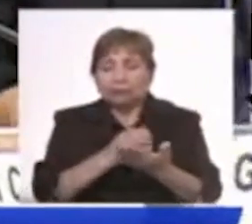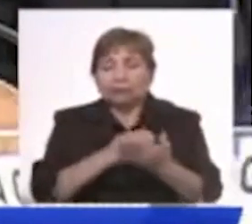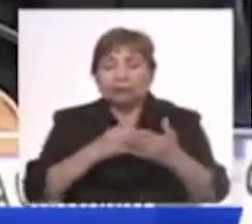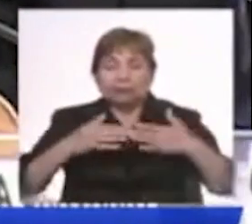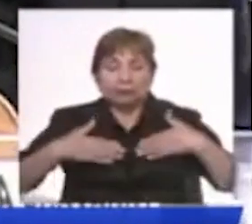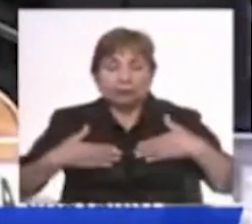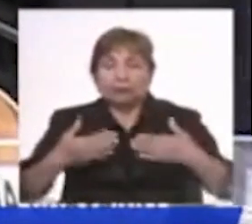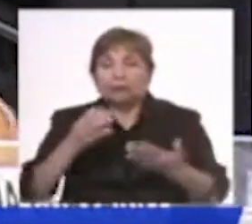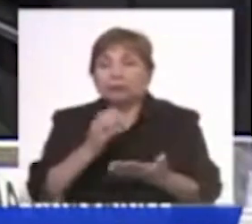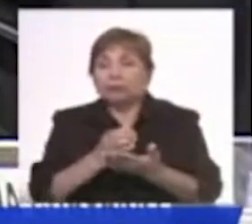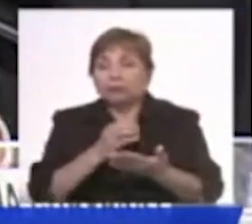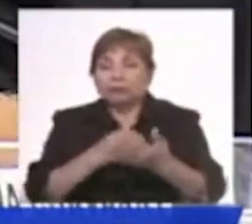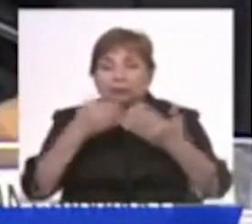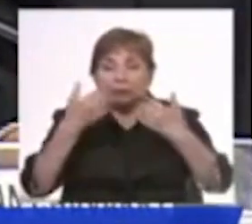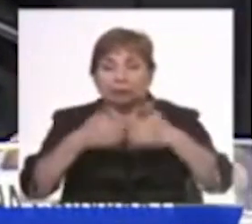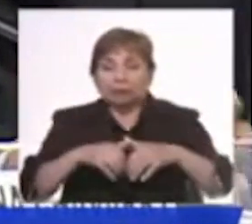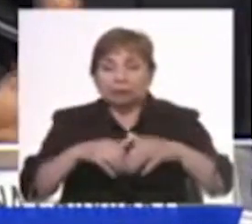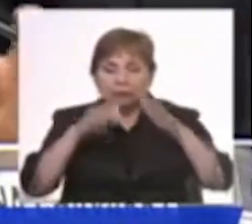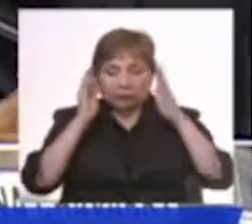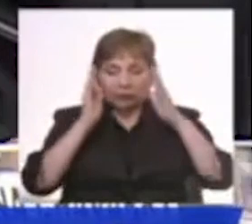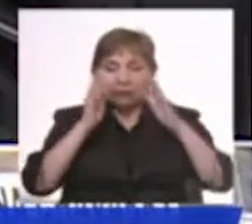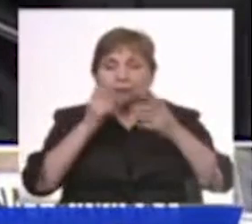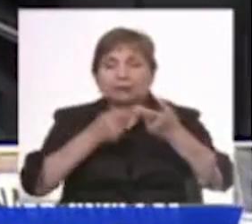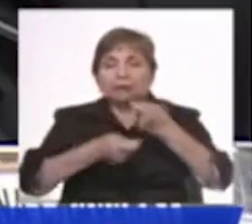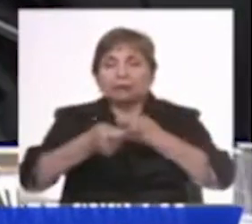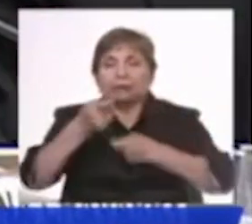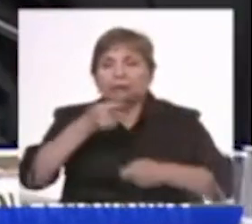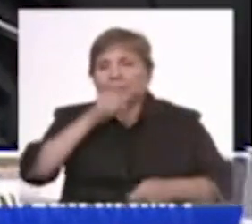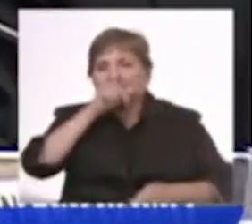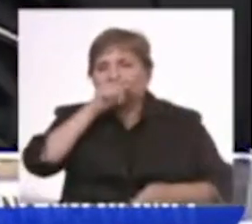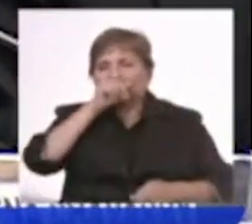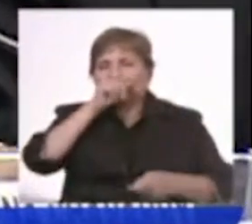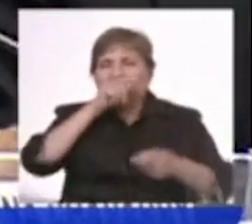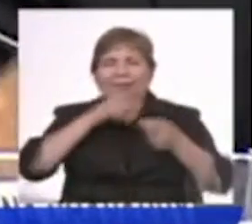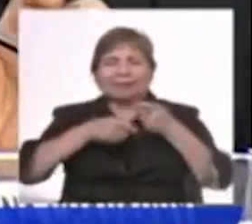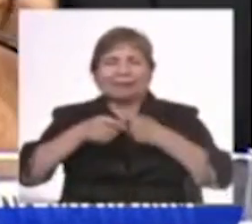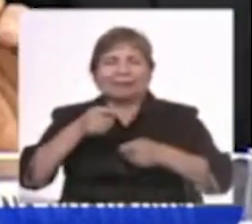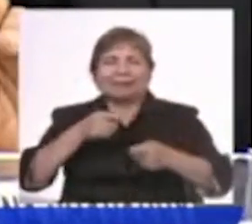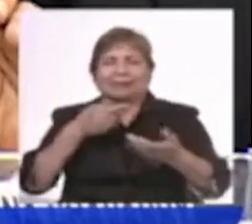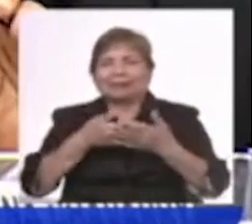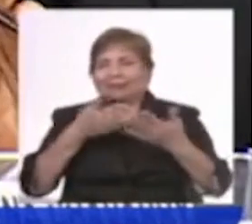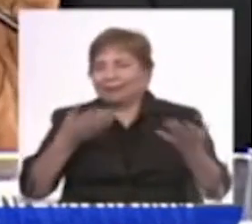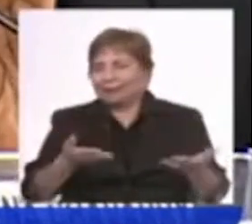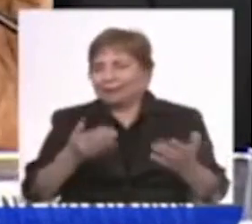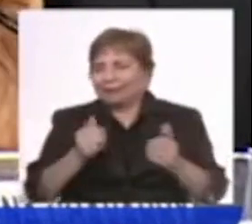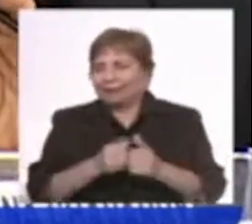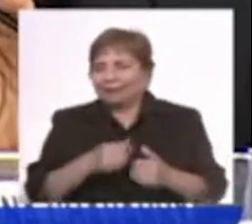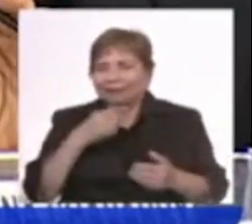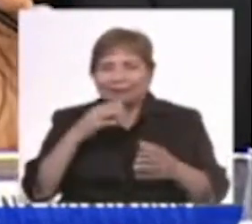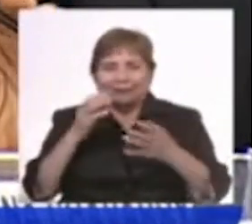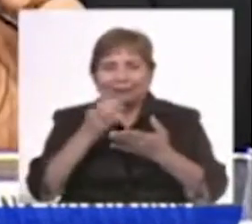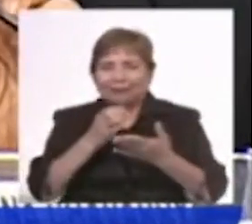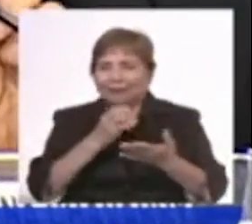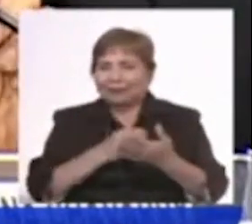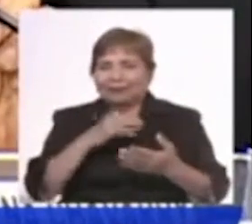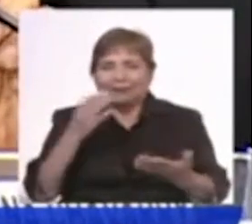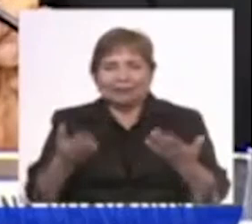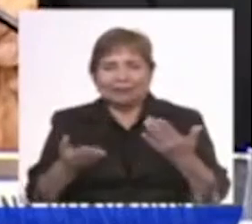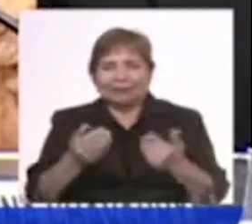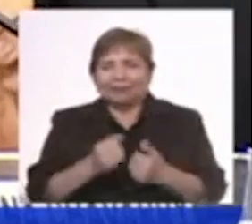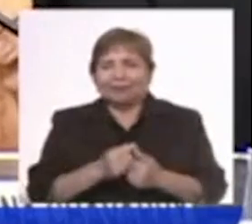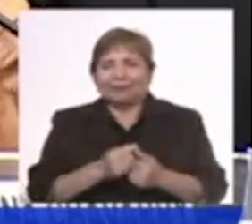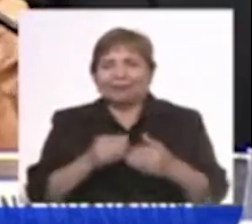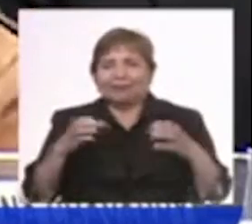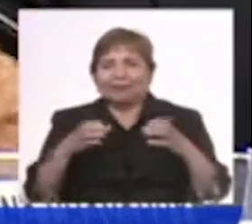pueda llegar a contratar a una empresa dedicada a la venta de pollos como comida y esta postule